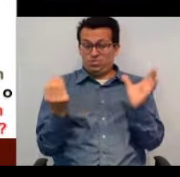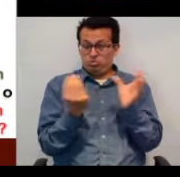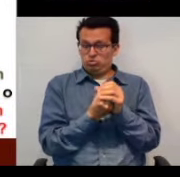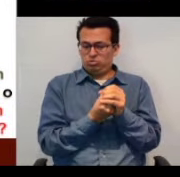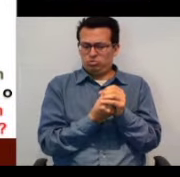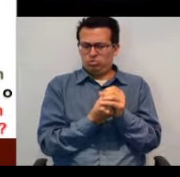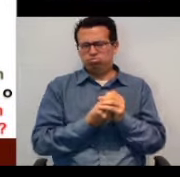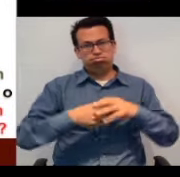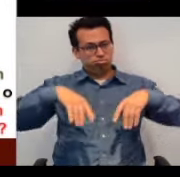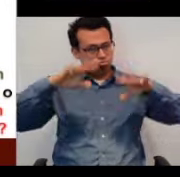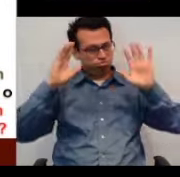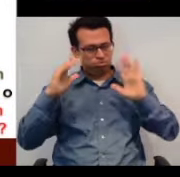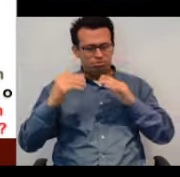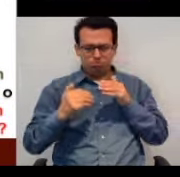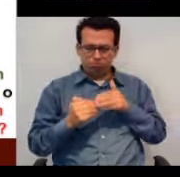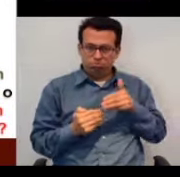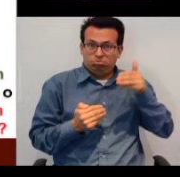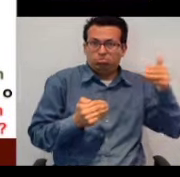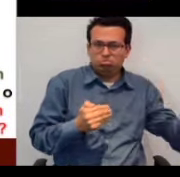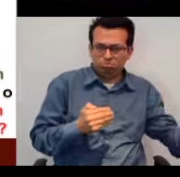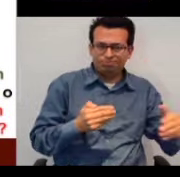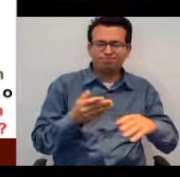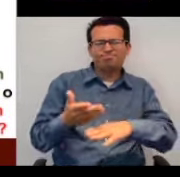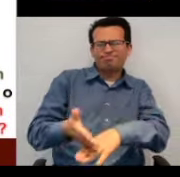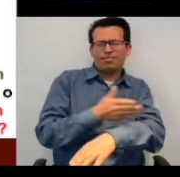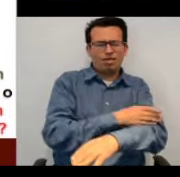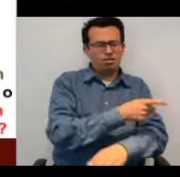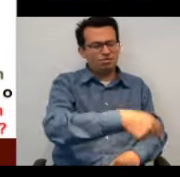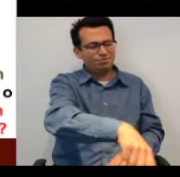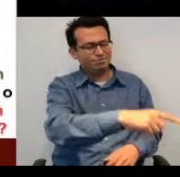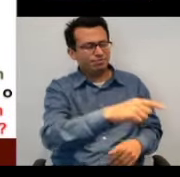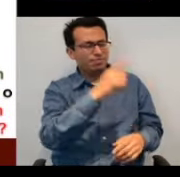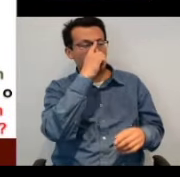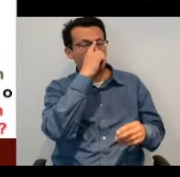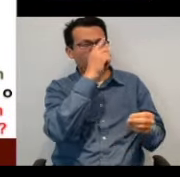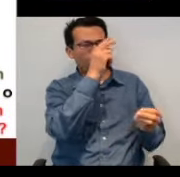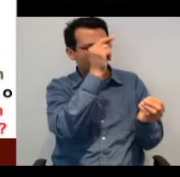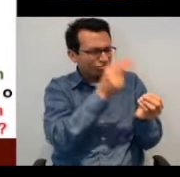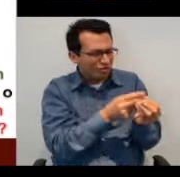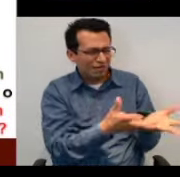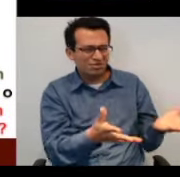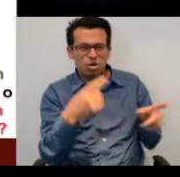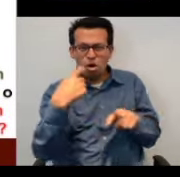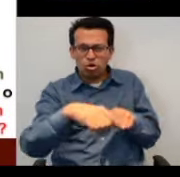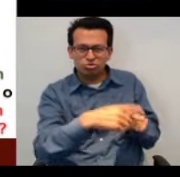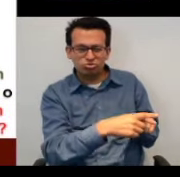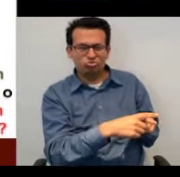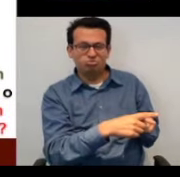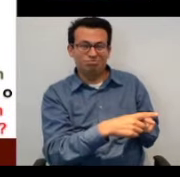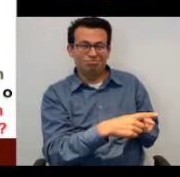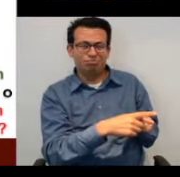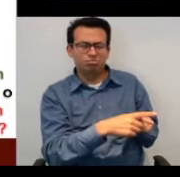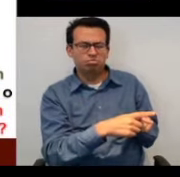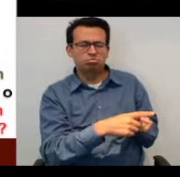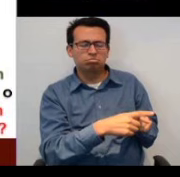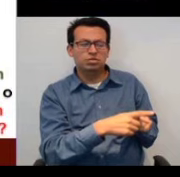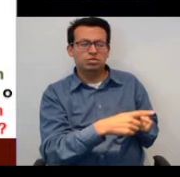avance en el proceso de atender a la diversidad, al ir más allá de la visión educativa basada en el concepto de